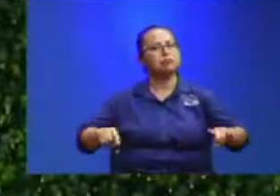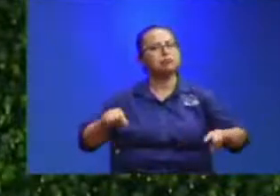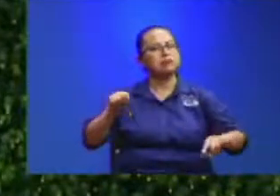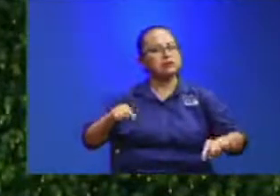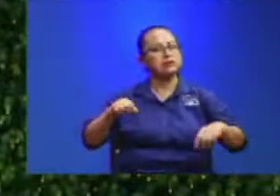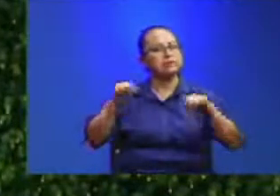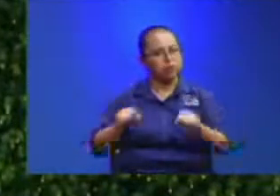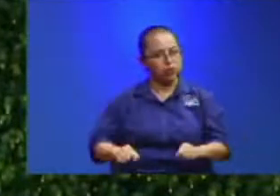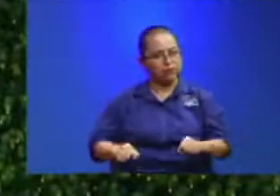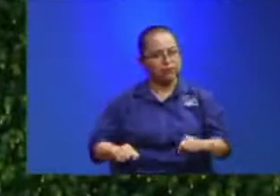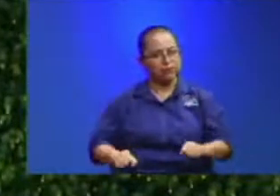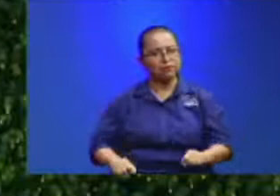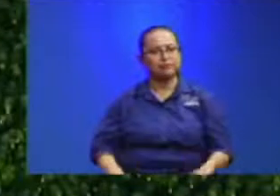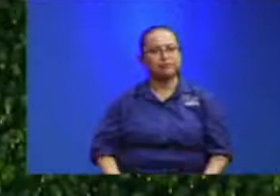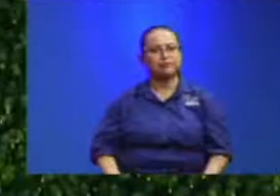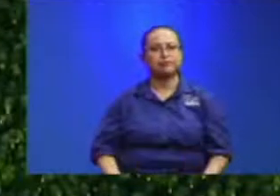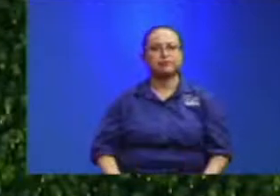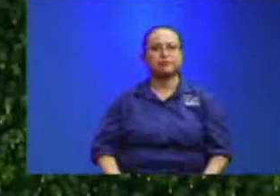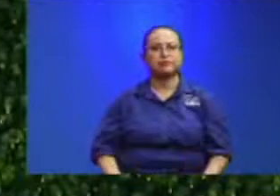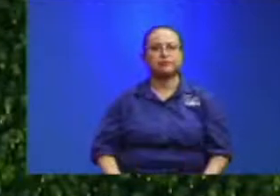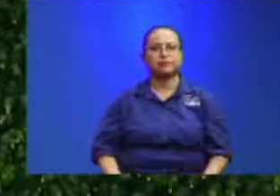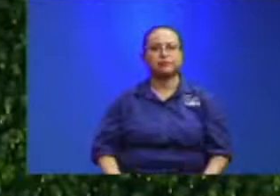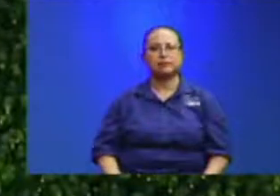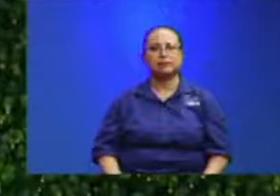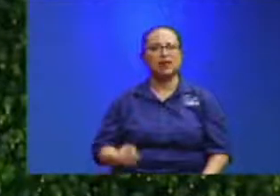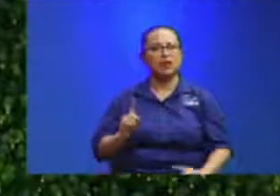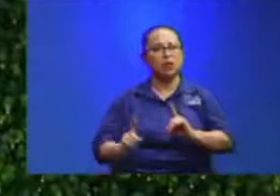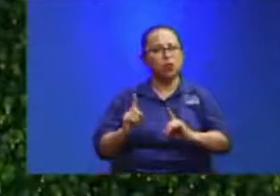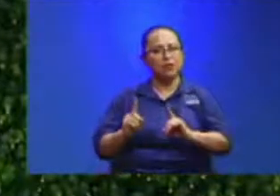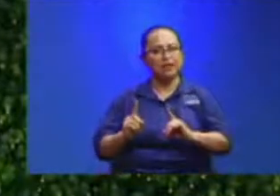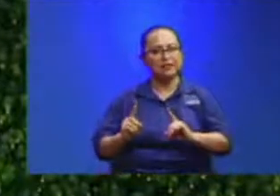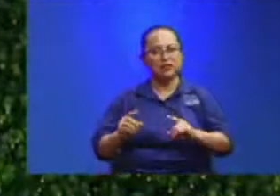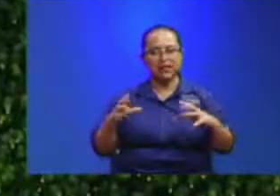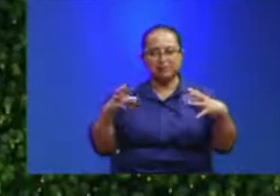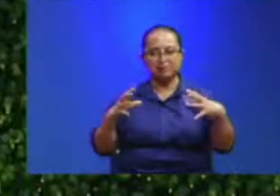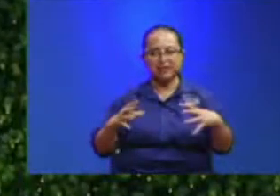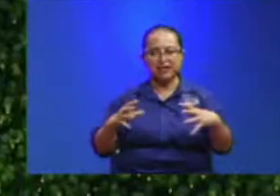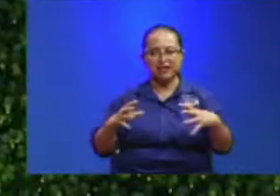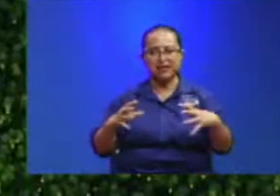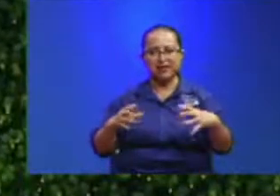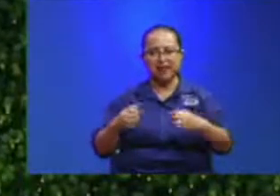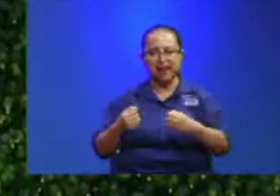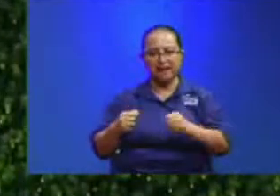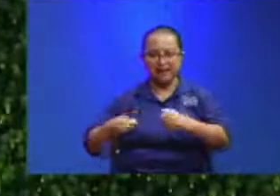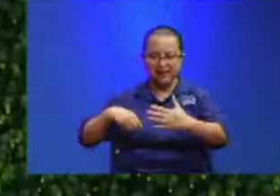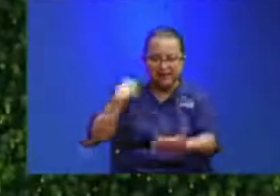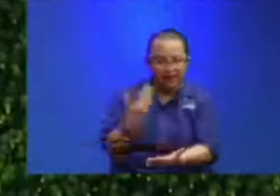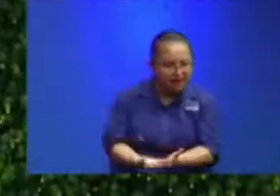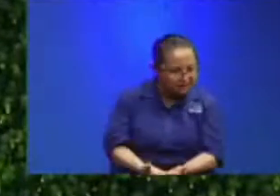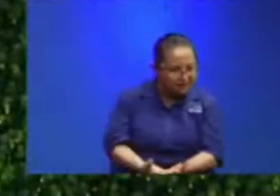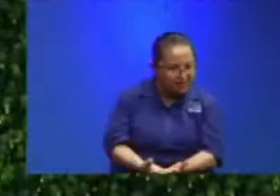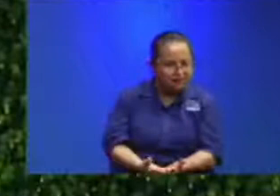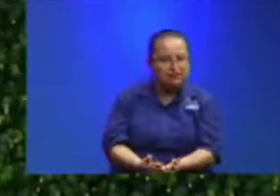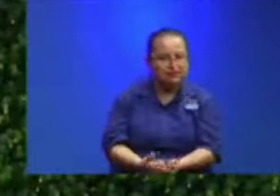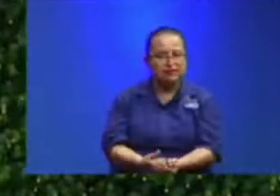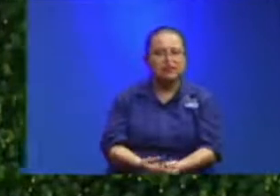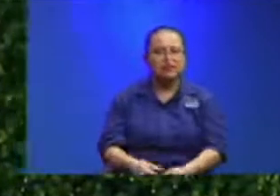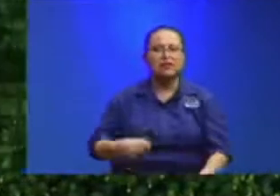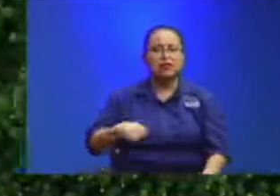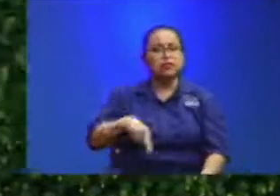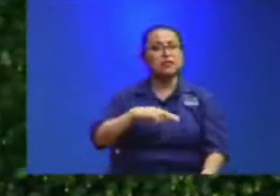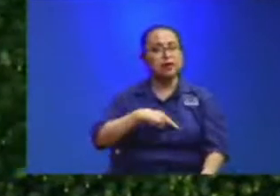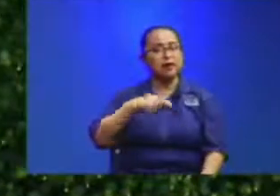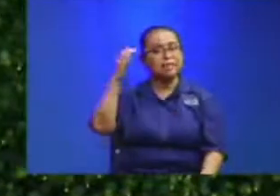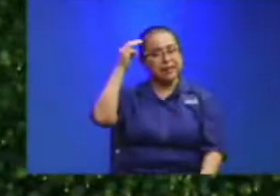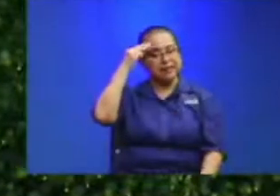ok entramos después / para ver cuáles son las verdades propias porque es muy fácil que con nuestra mente nosotros